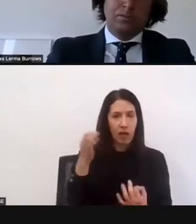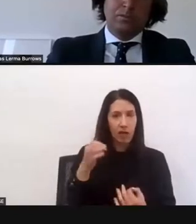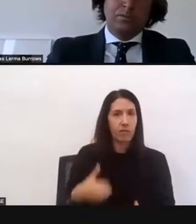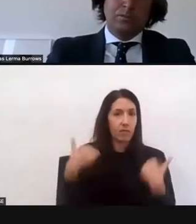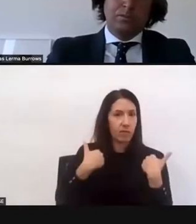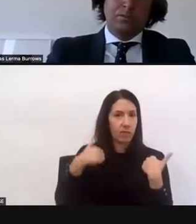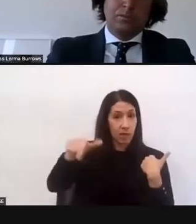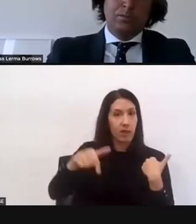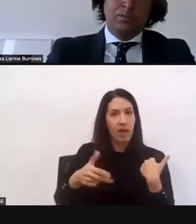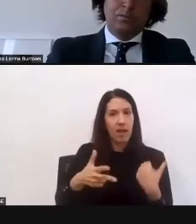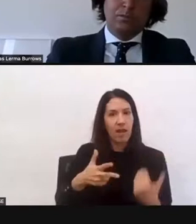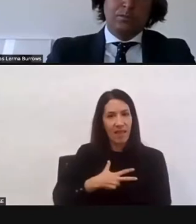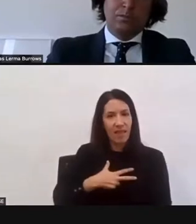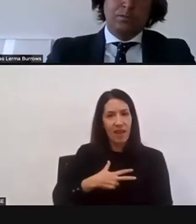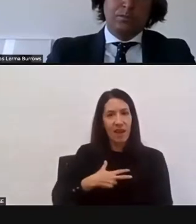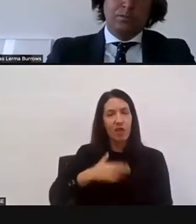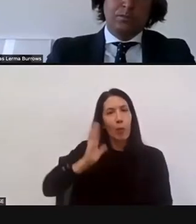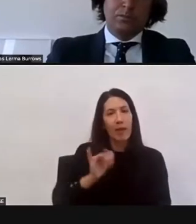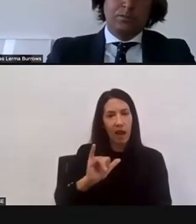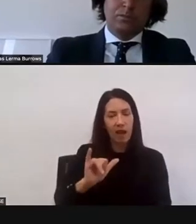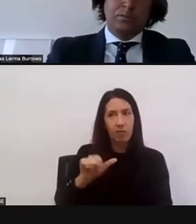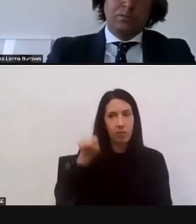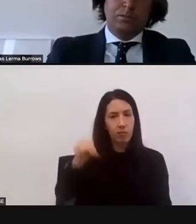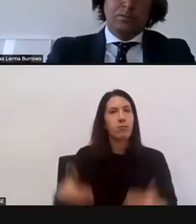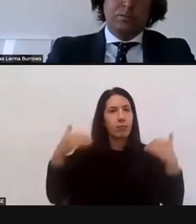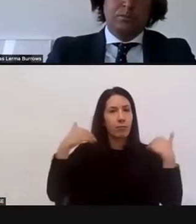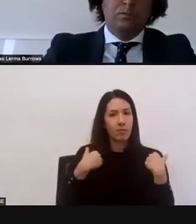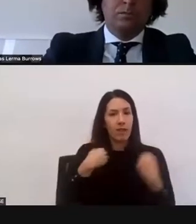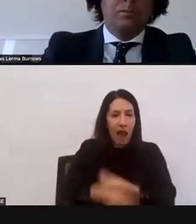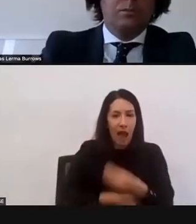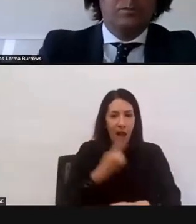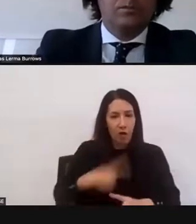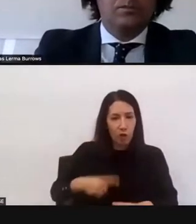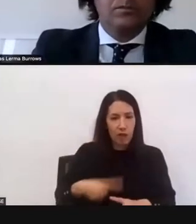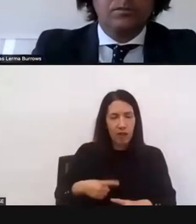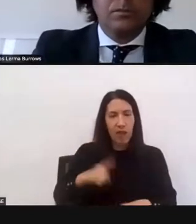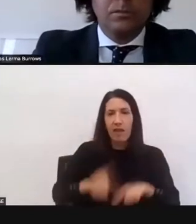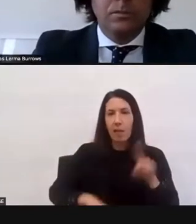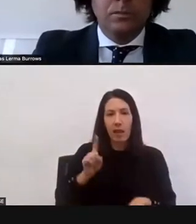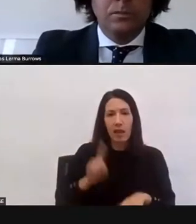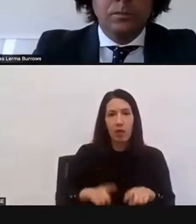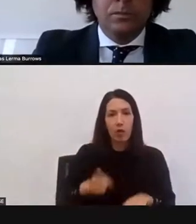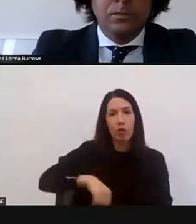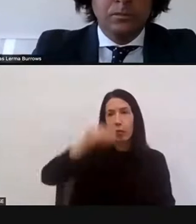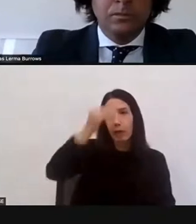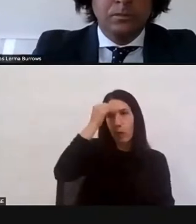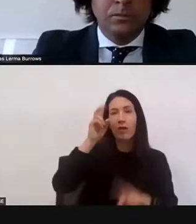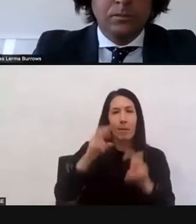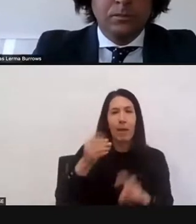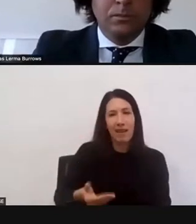derecho penal, de que, digamos, que actúe en función de aquello que consideramos las cuestiones más graves,